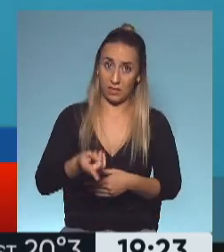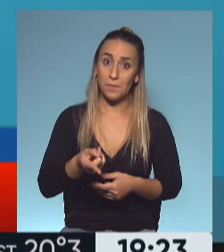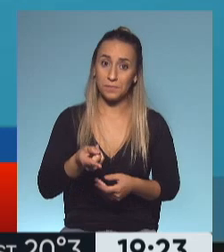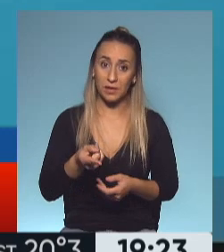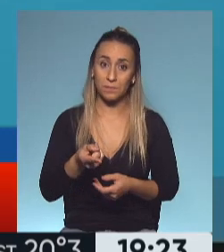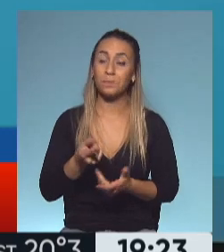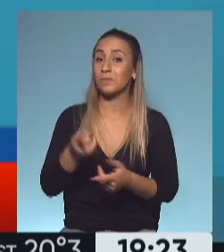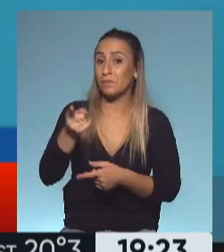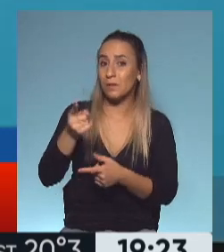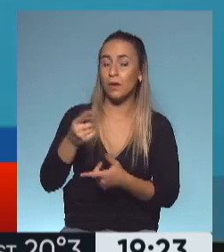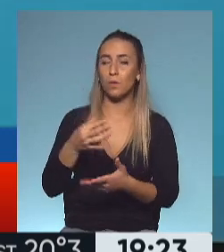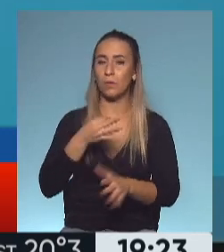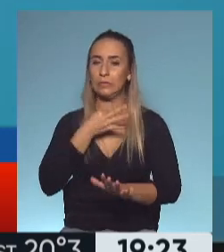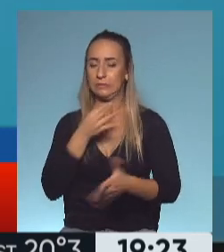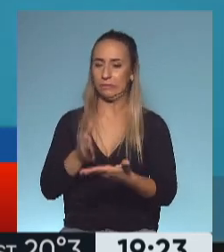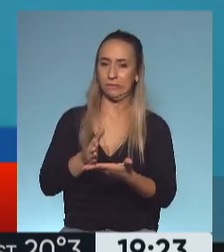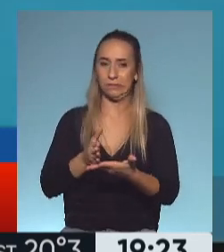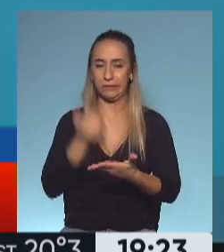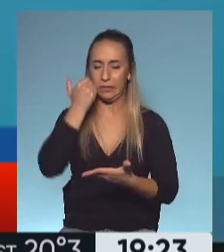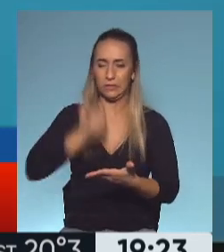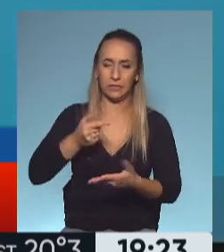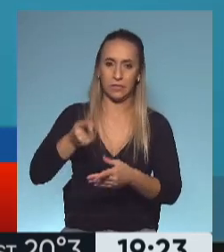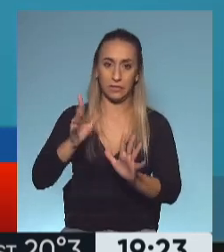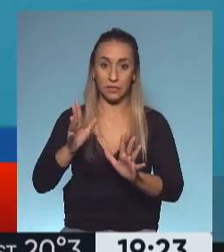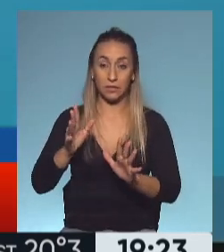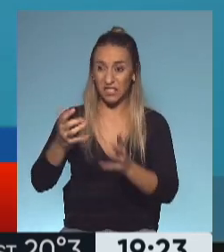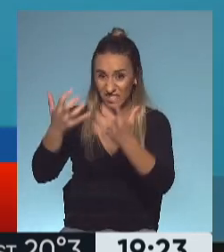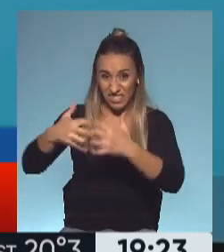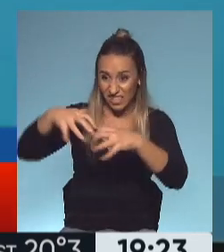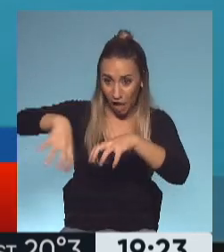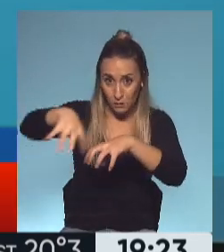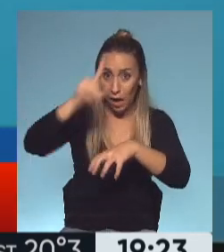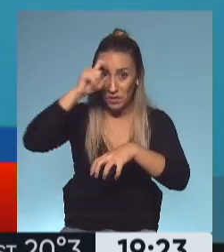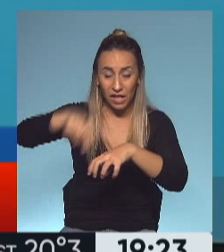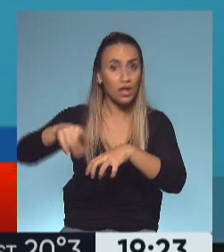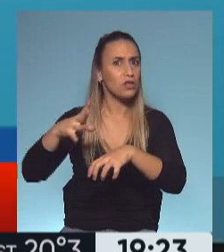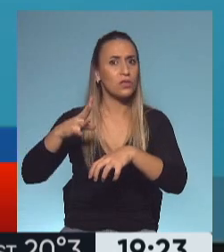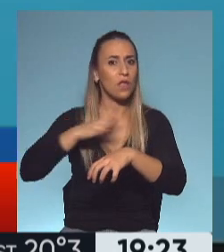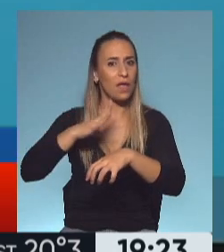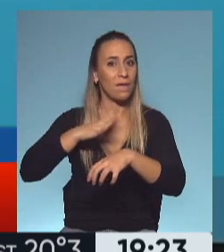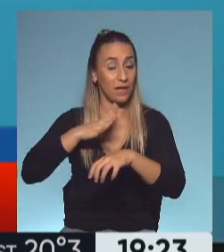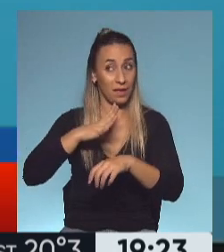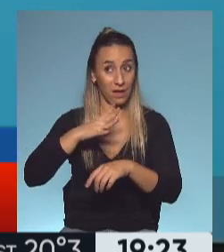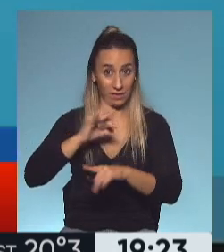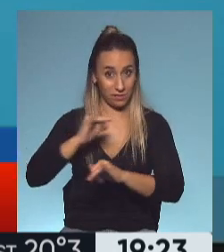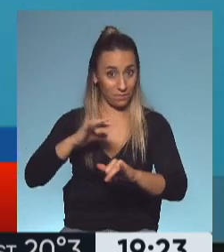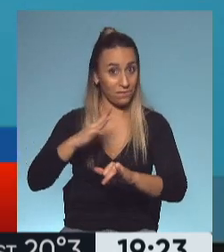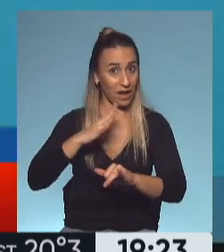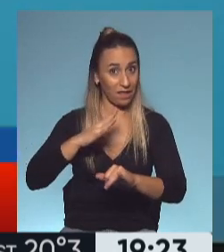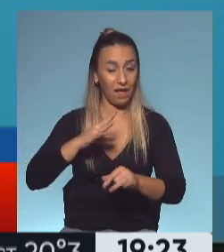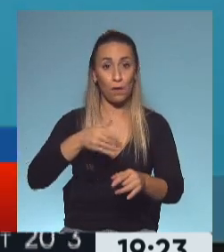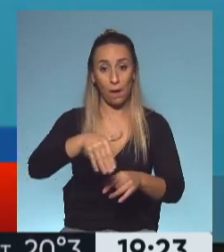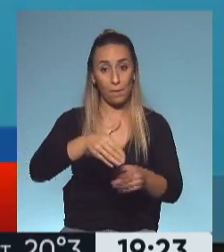al límite es un sistema que aún no recibió el cambio de temperatura de la estación